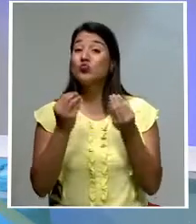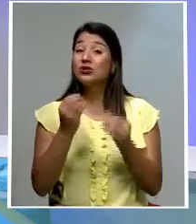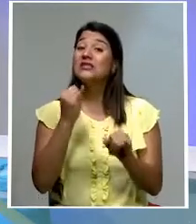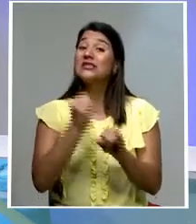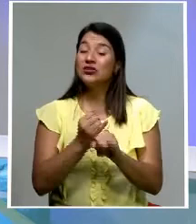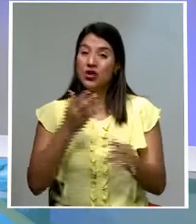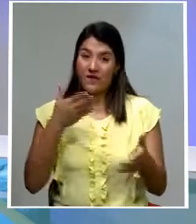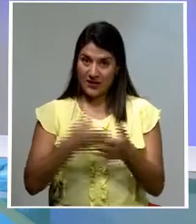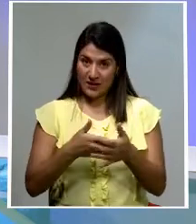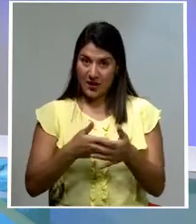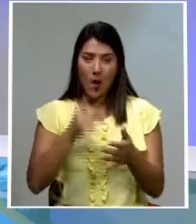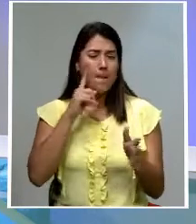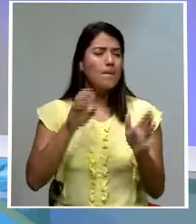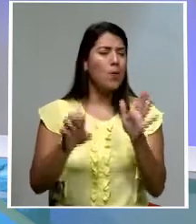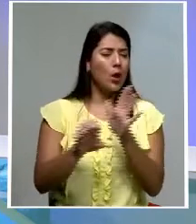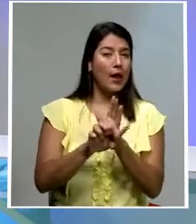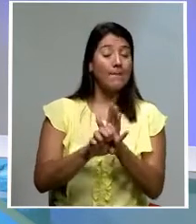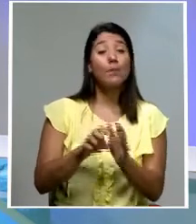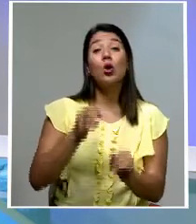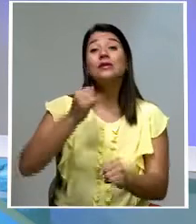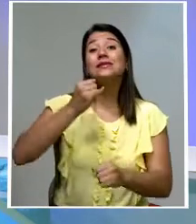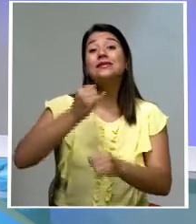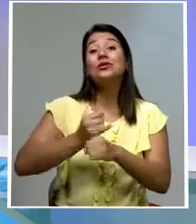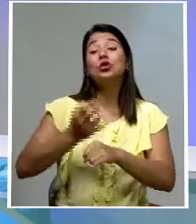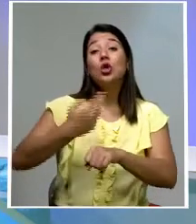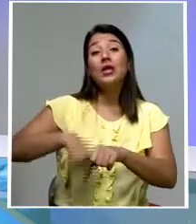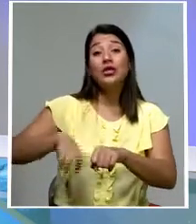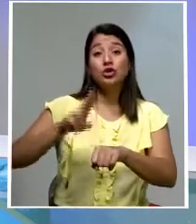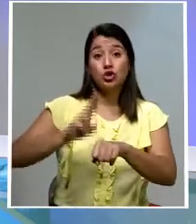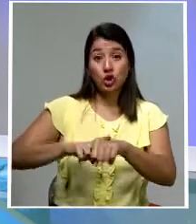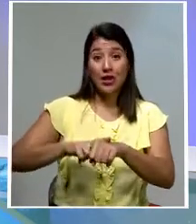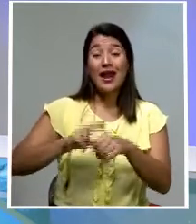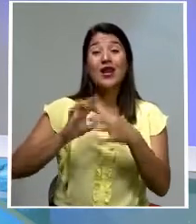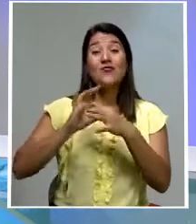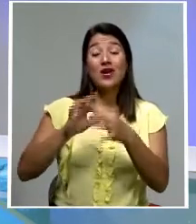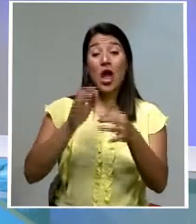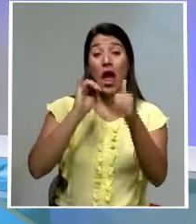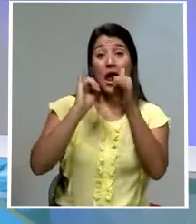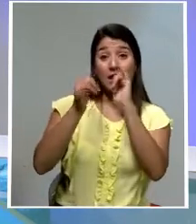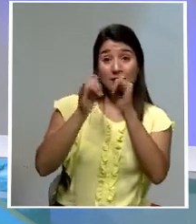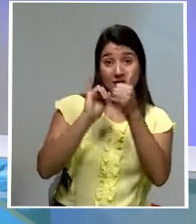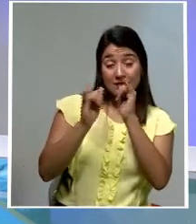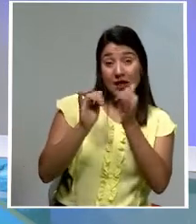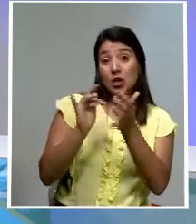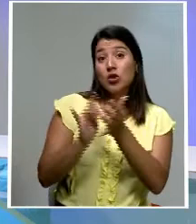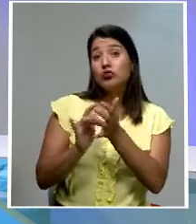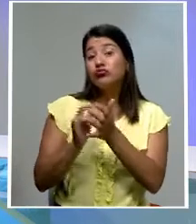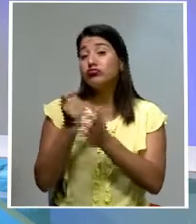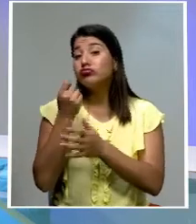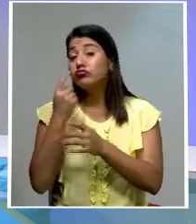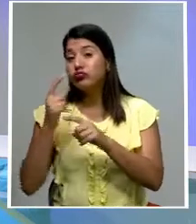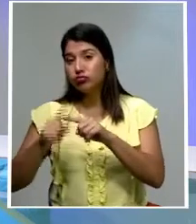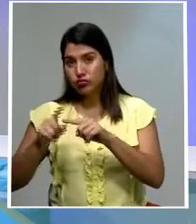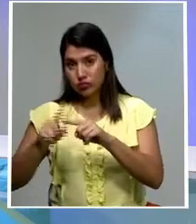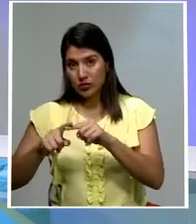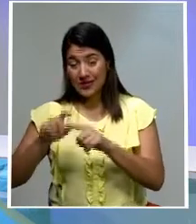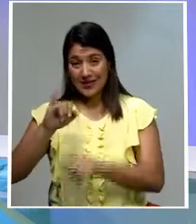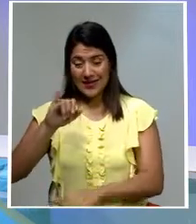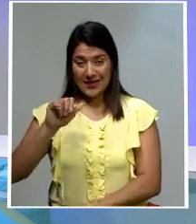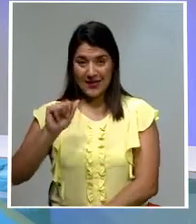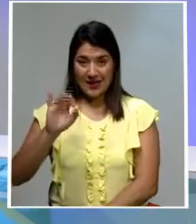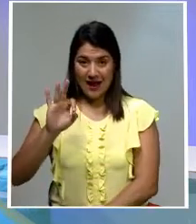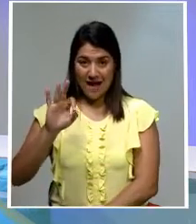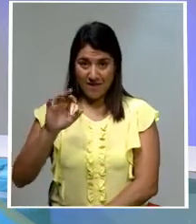entidades afectadas es el Instituto Nacional sobre Alcoholismo y Farmacodependencia, el IAFA,